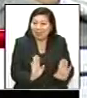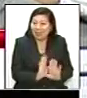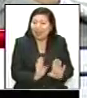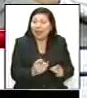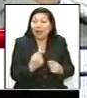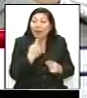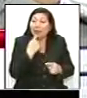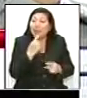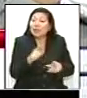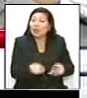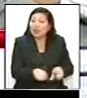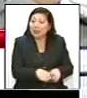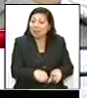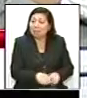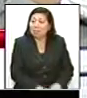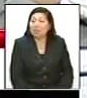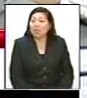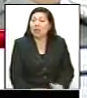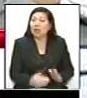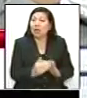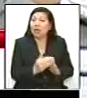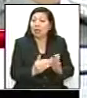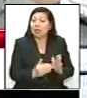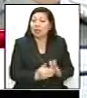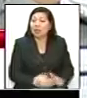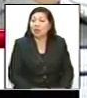ha previsto también en el artículo